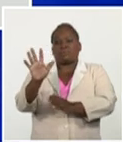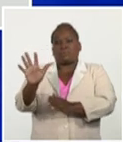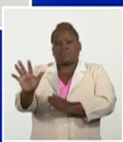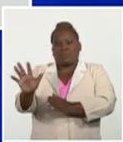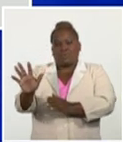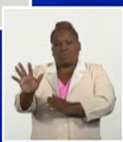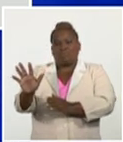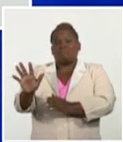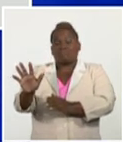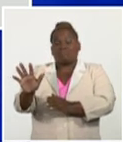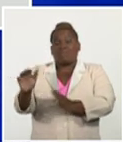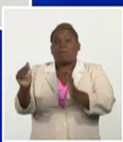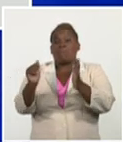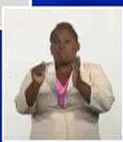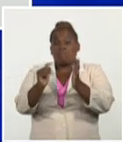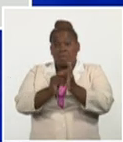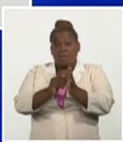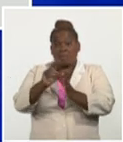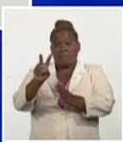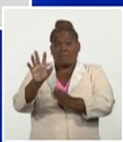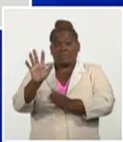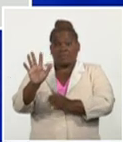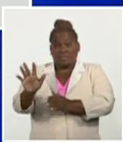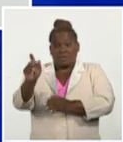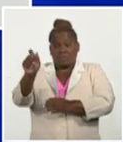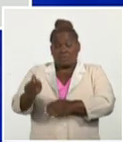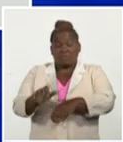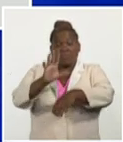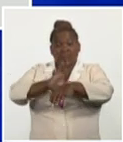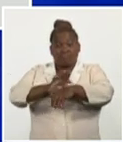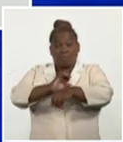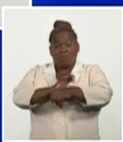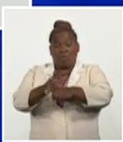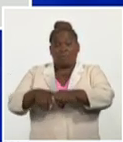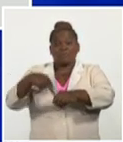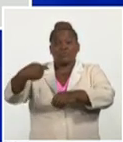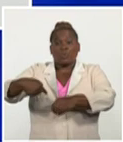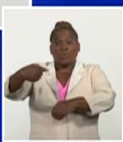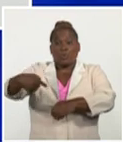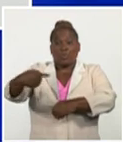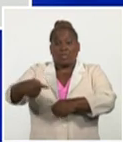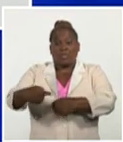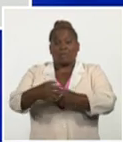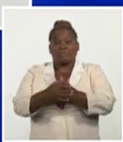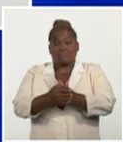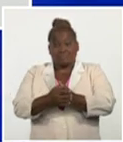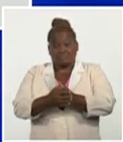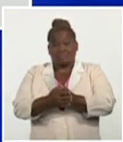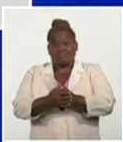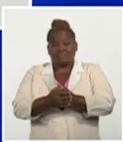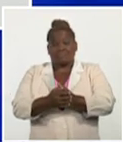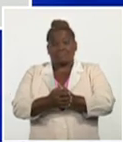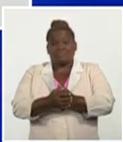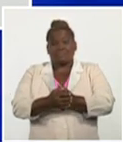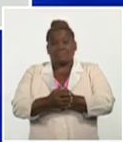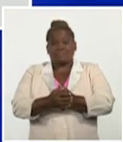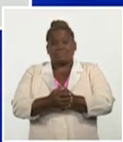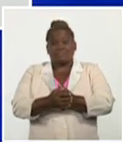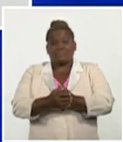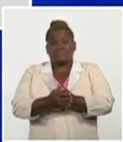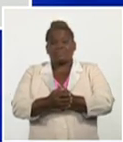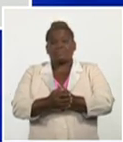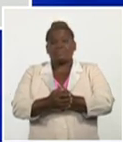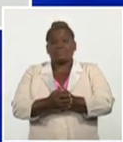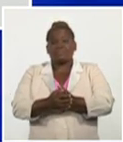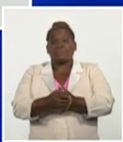1.025 casos diarios contra 1.016 que habíamos acumulado hasta el día de ayer. Con